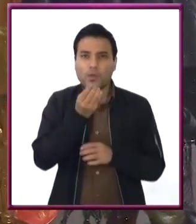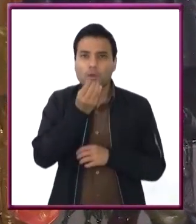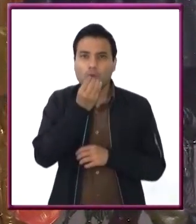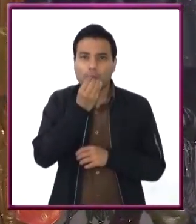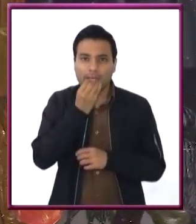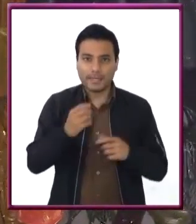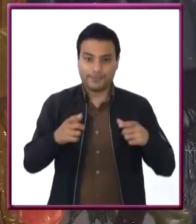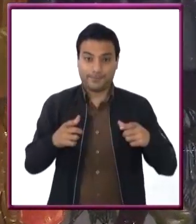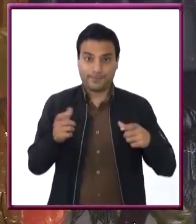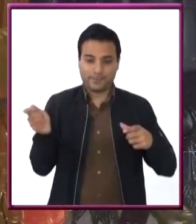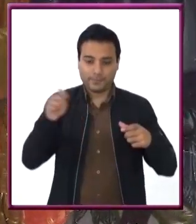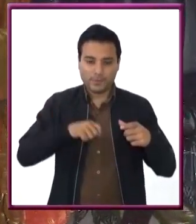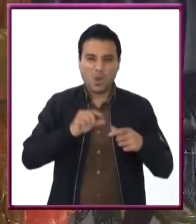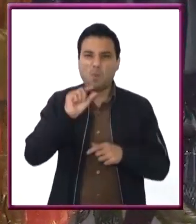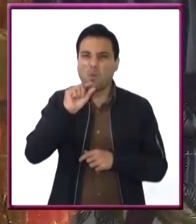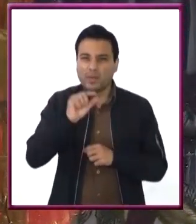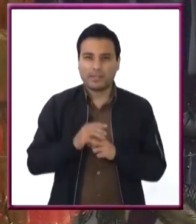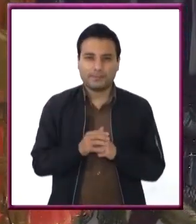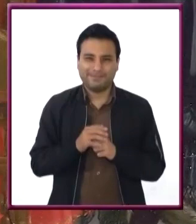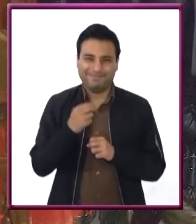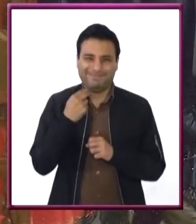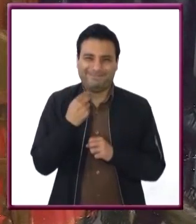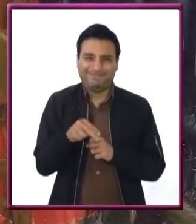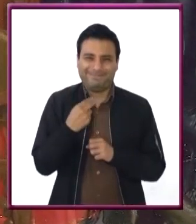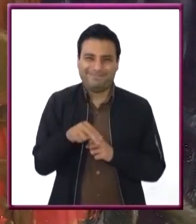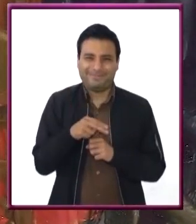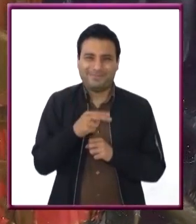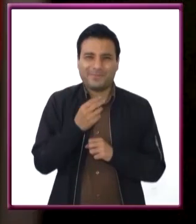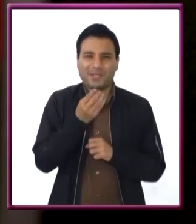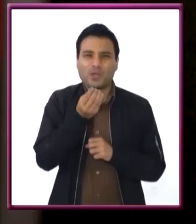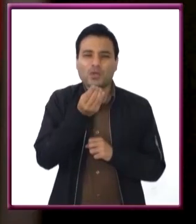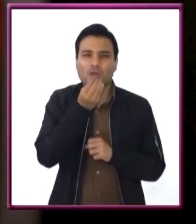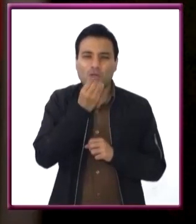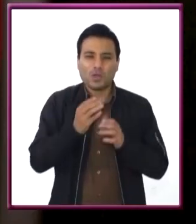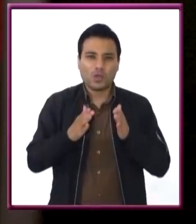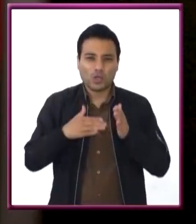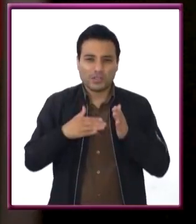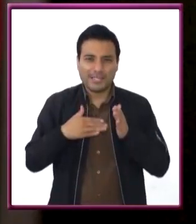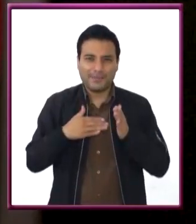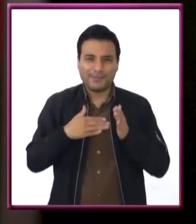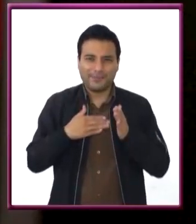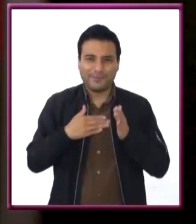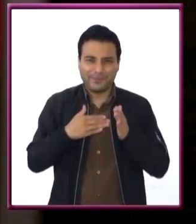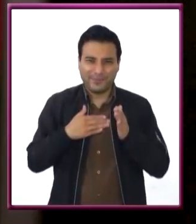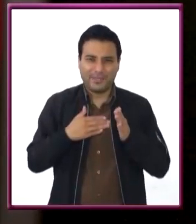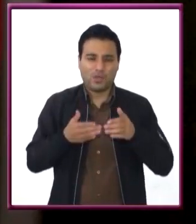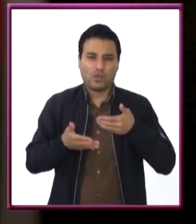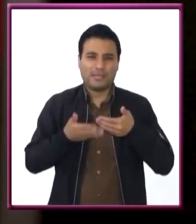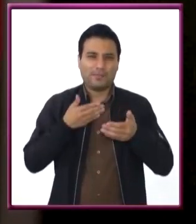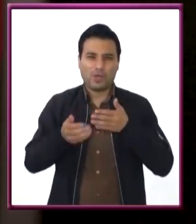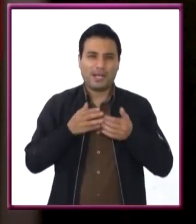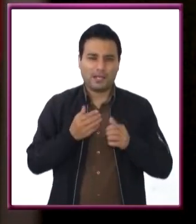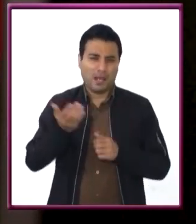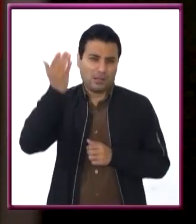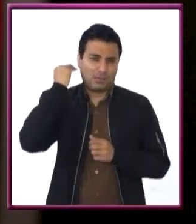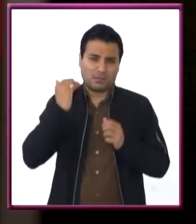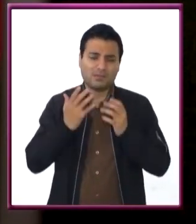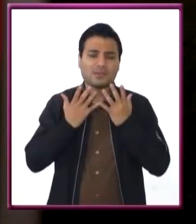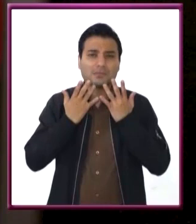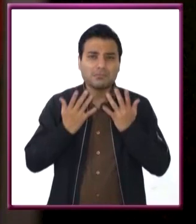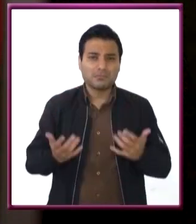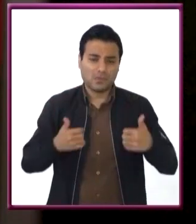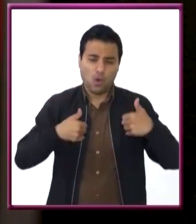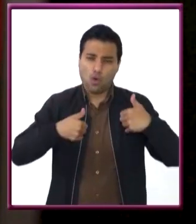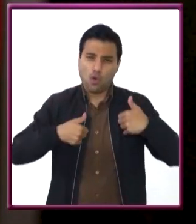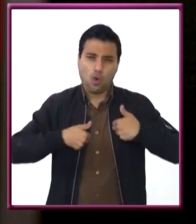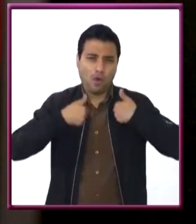para hacerlas más elegantes, lo que ahora conocemos como la cocina contemporánea, etcétera. Él ya lo había, él